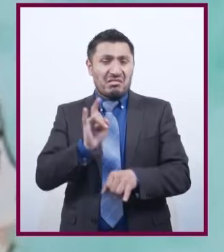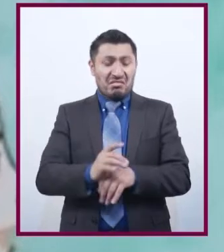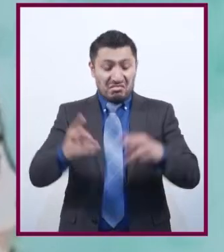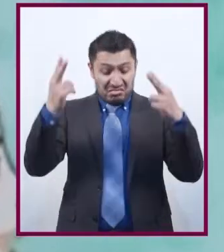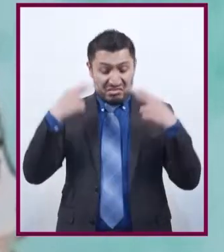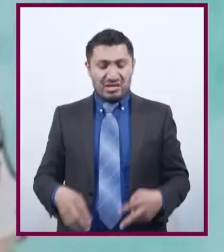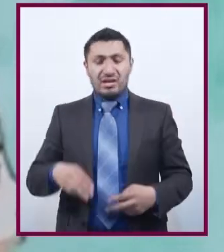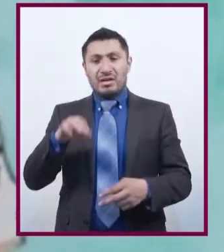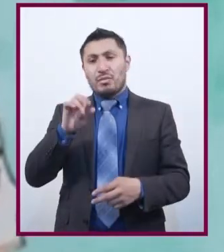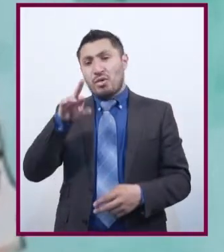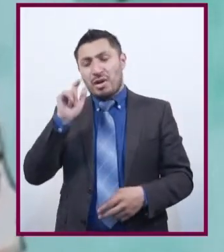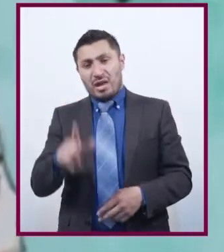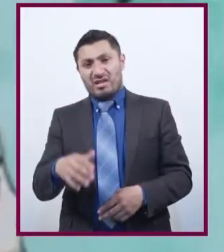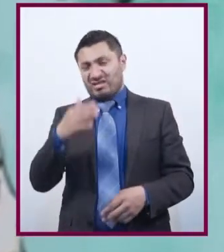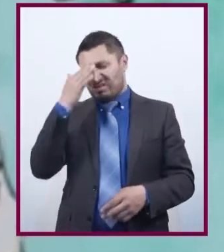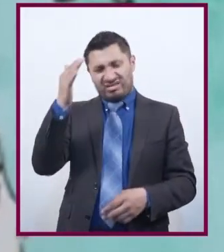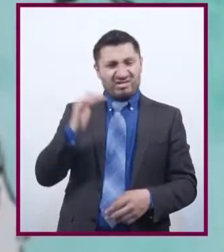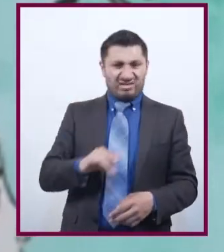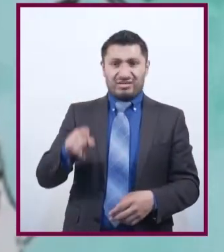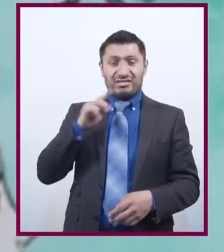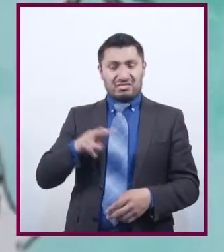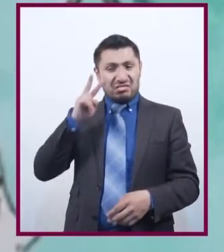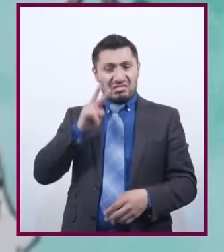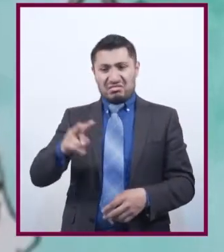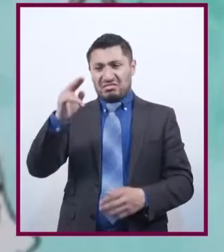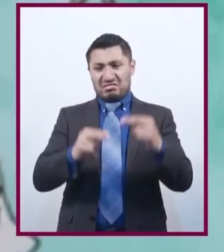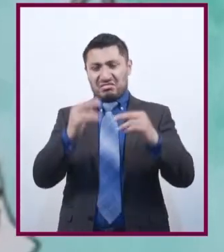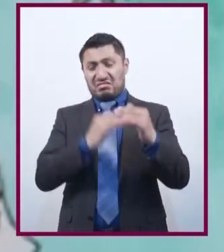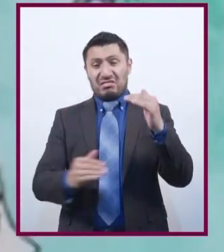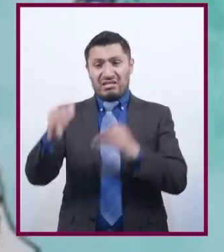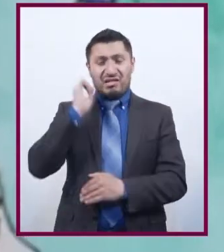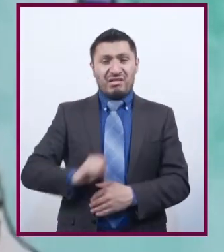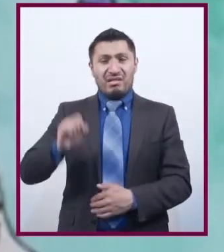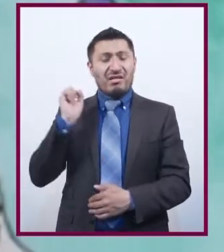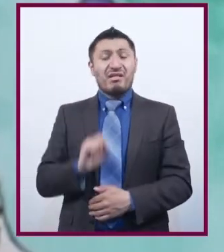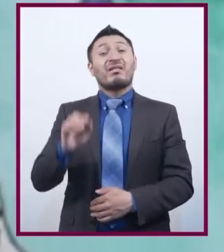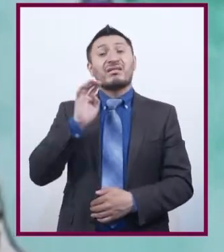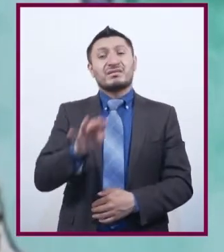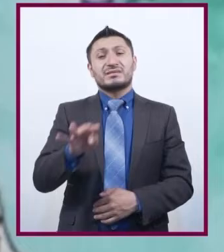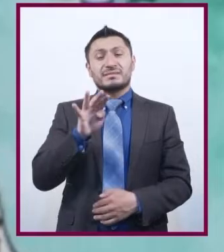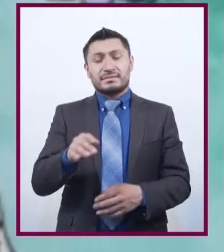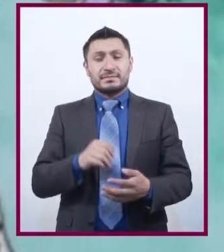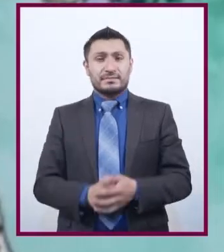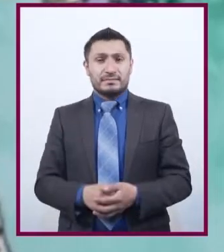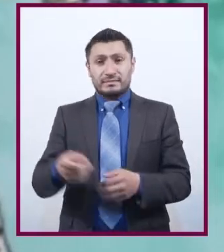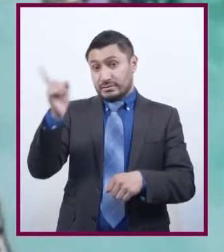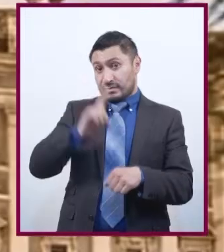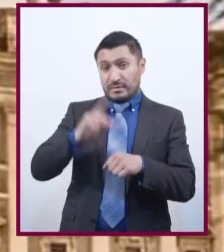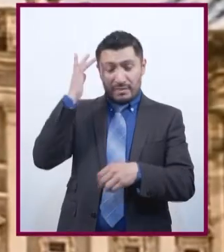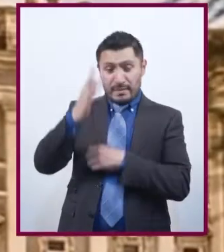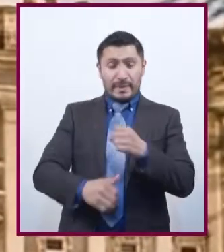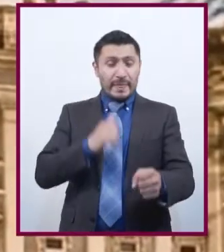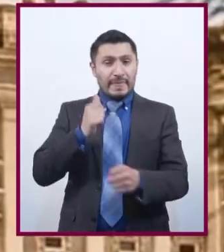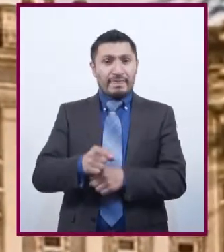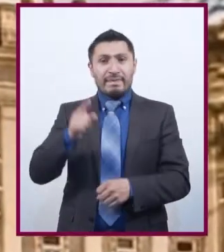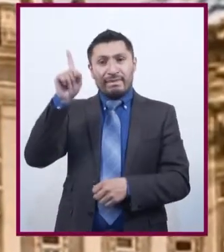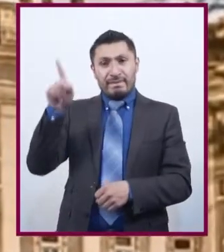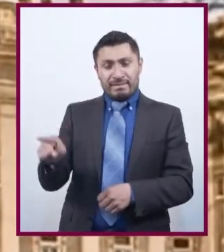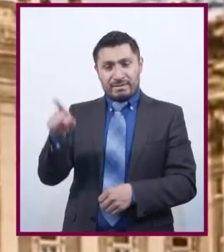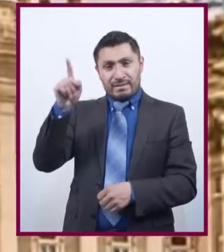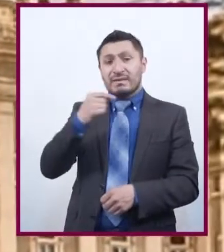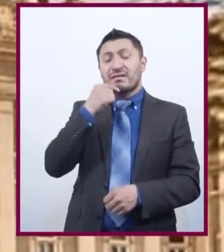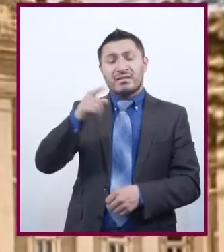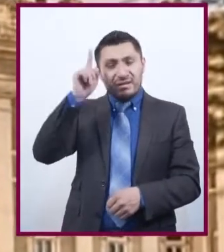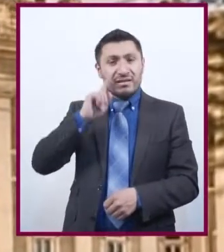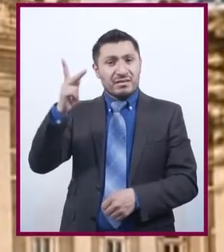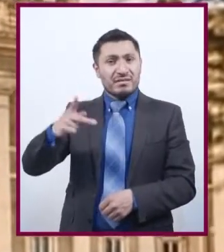la belleza física y la moral repugnante que él veía en la alta sociedad del siglo 19 era el día